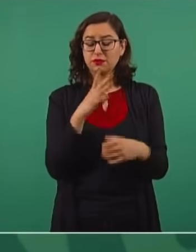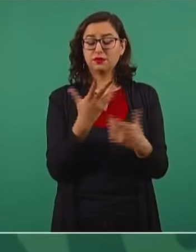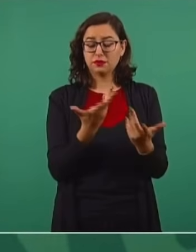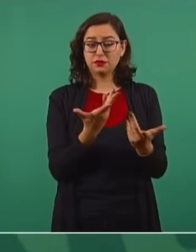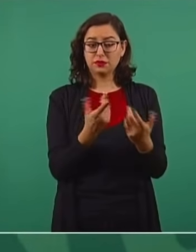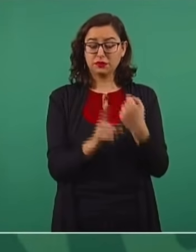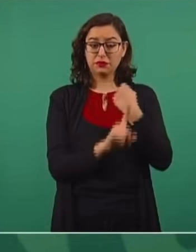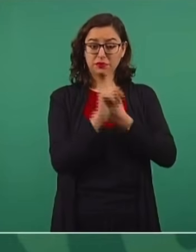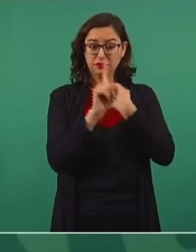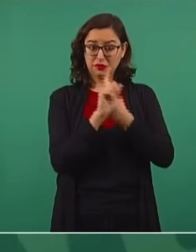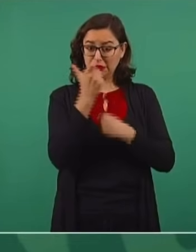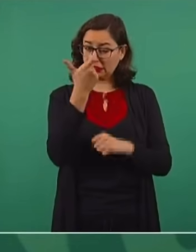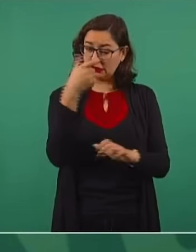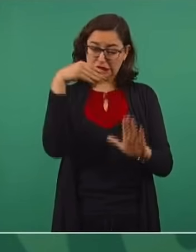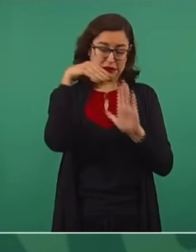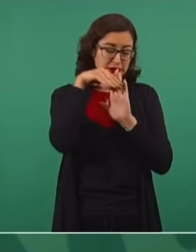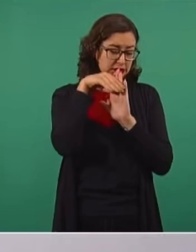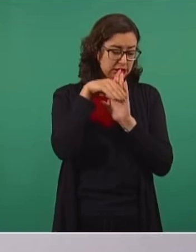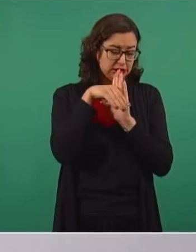y nos caímos